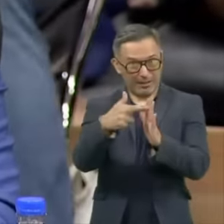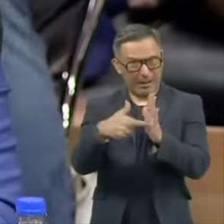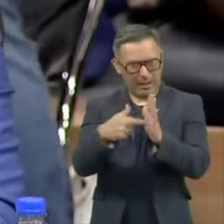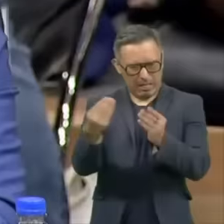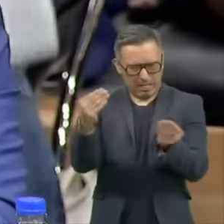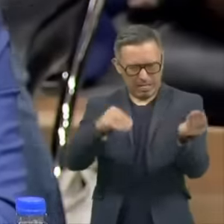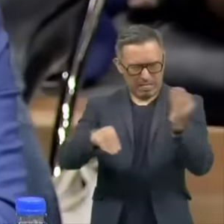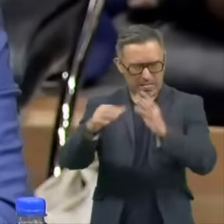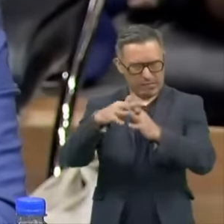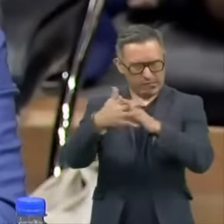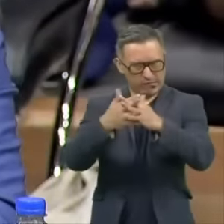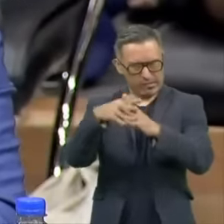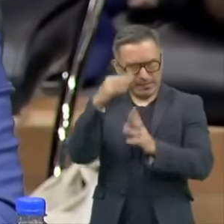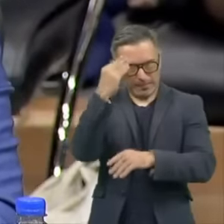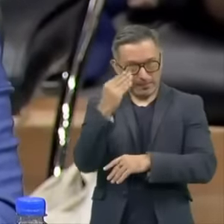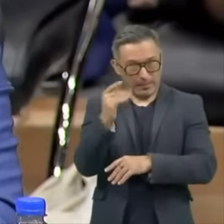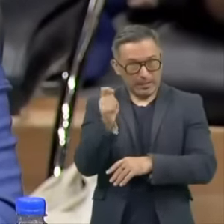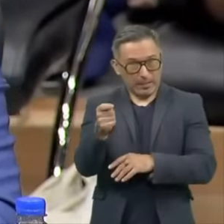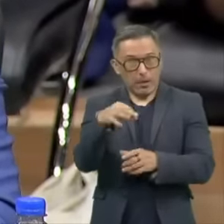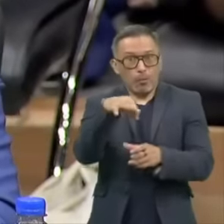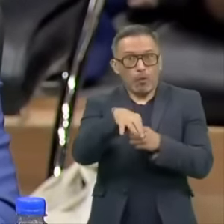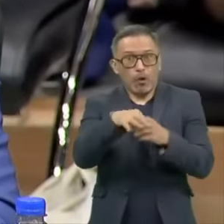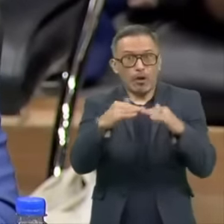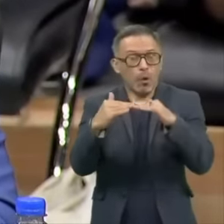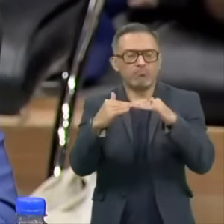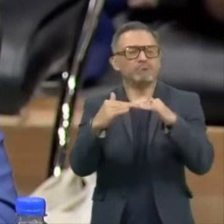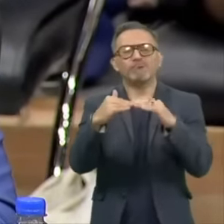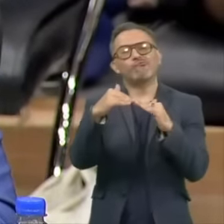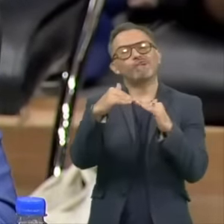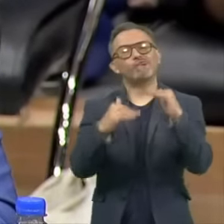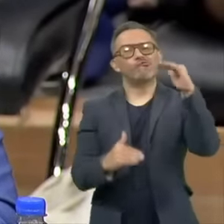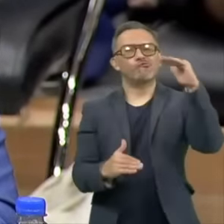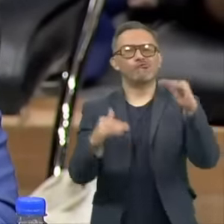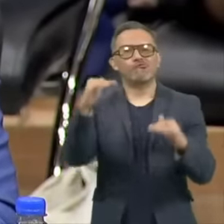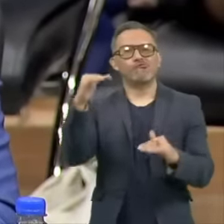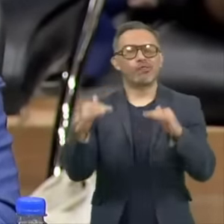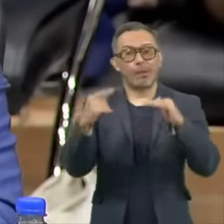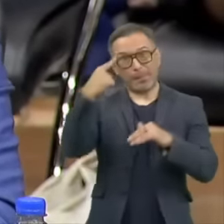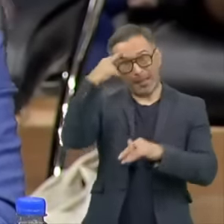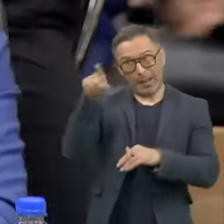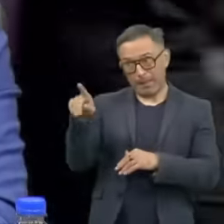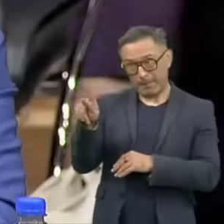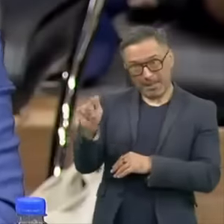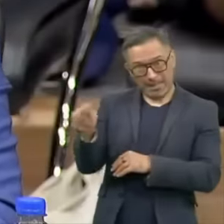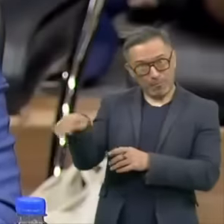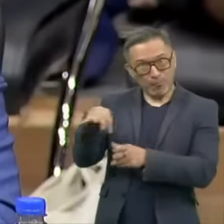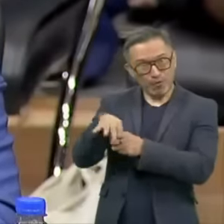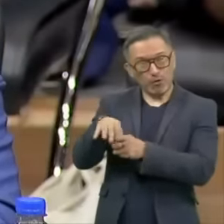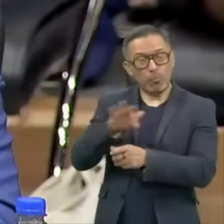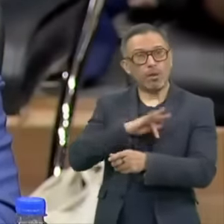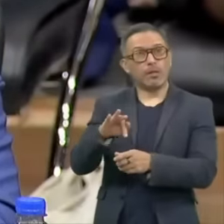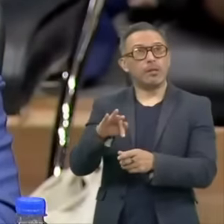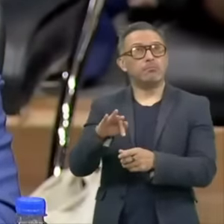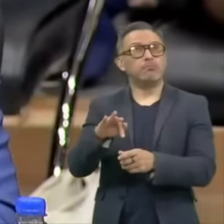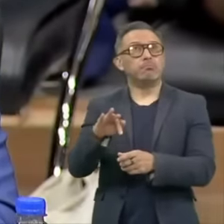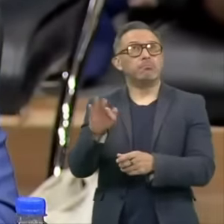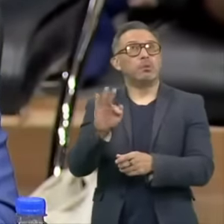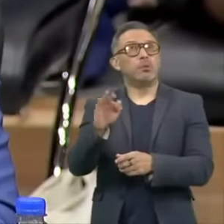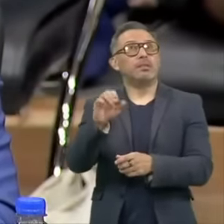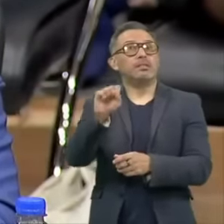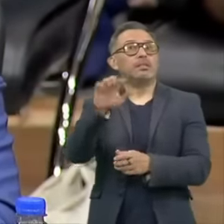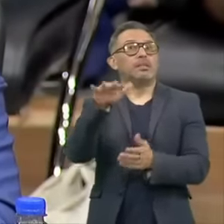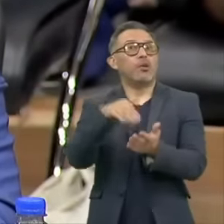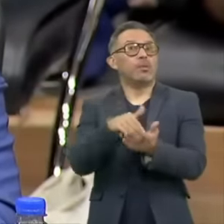lo que crea la no igualdad de los votos. Para obtener un voto por el PT tuvieron que tener 65 mil votos, un